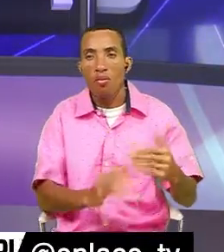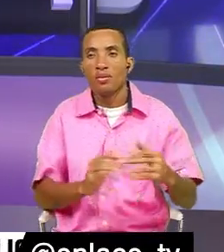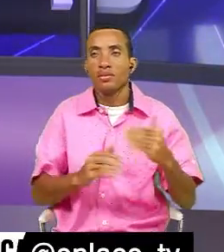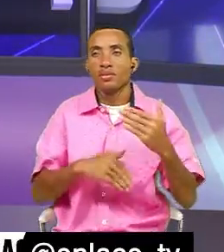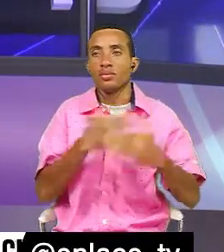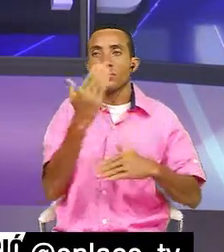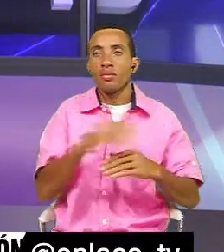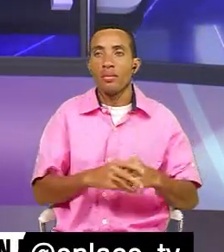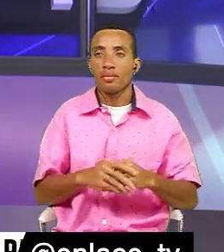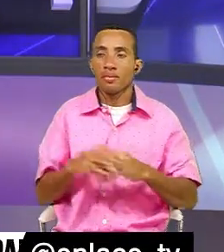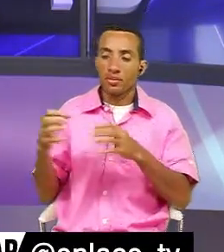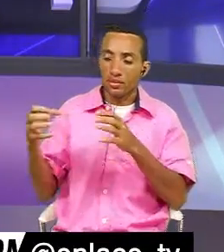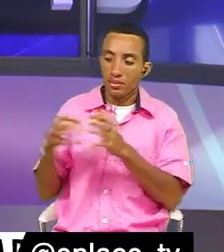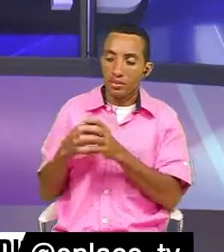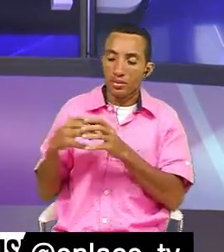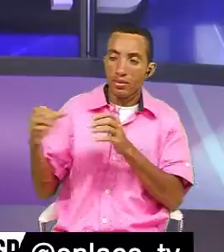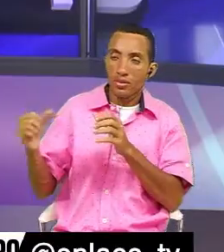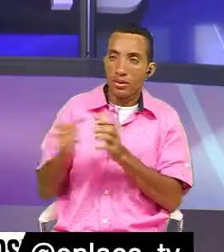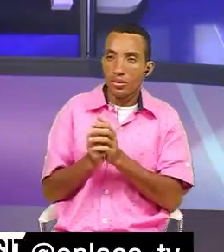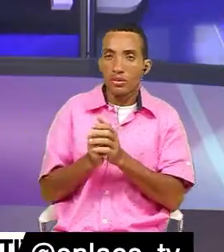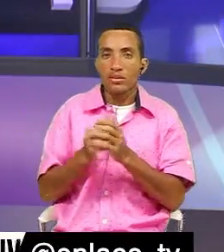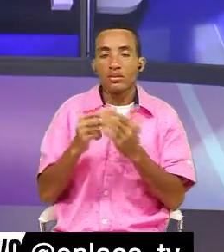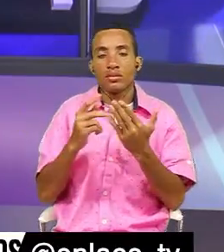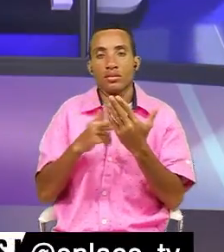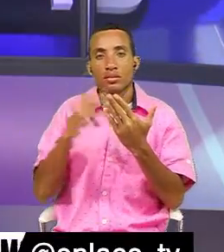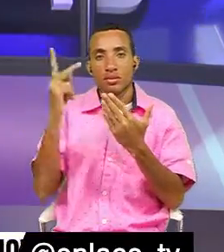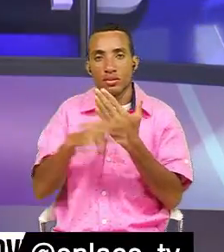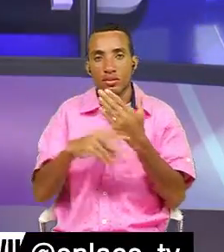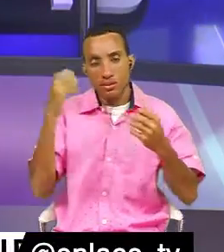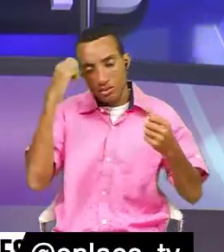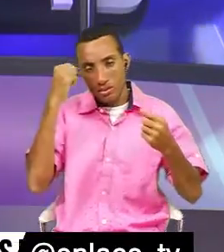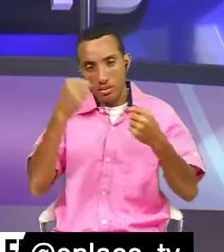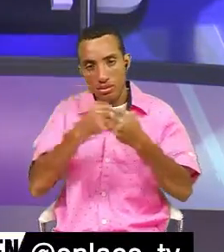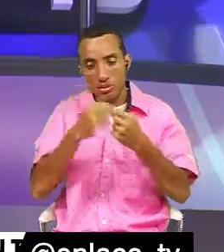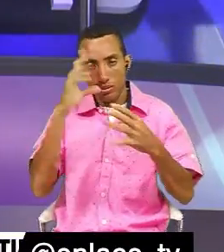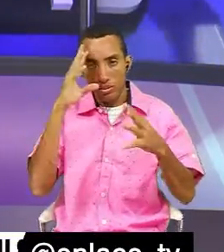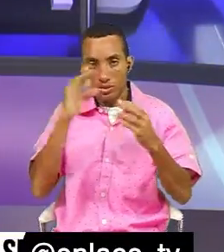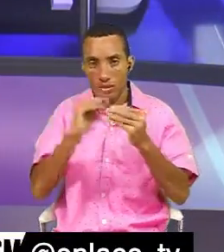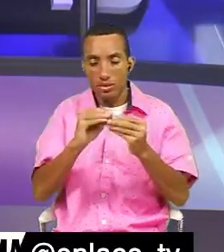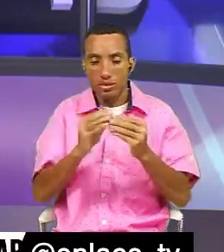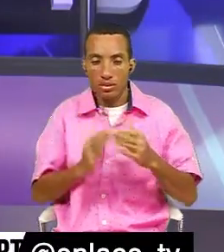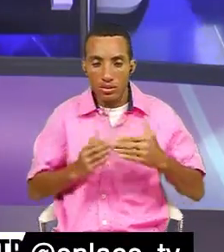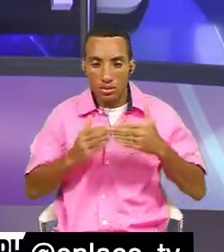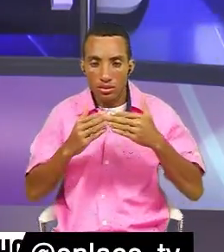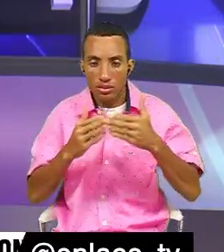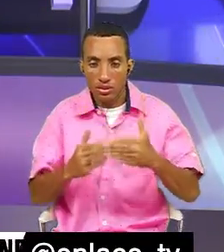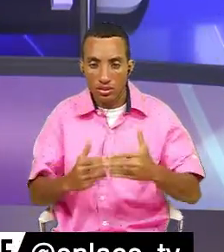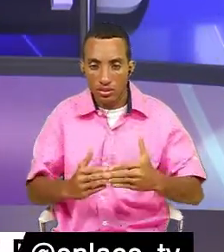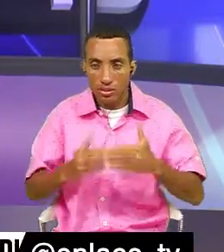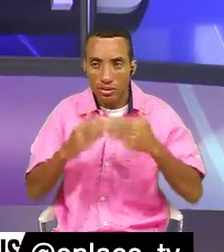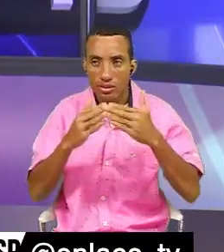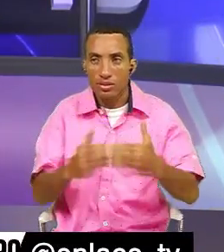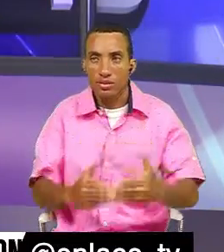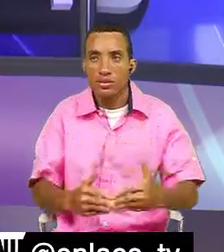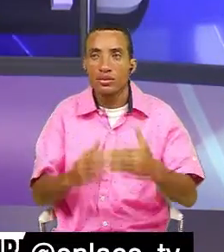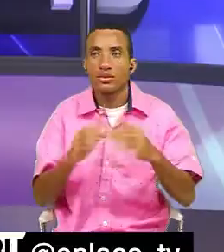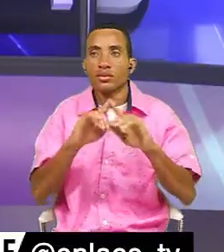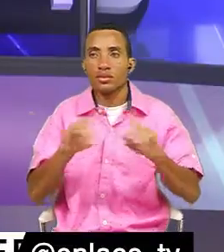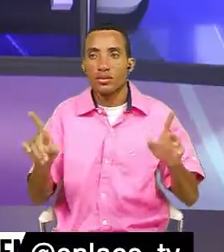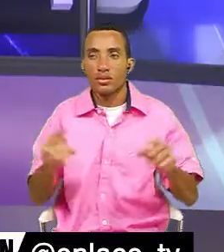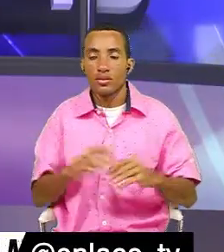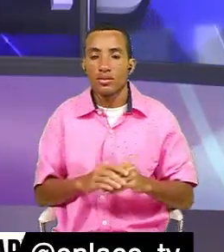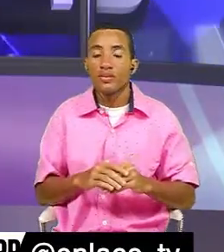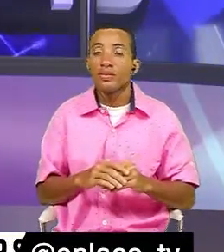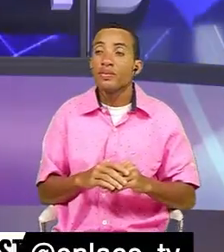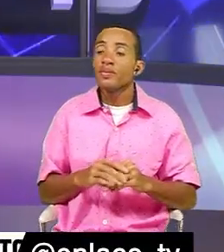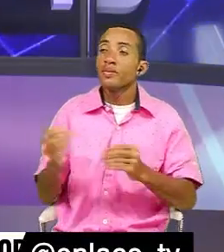su asociado Navelena en el contrato de asociación público-privada para la recuperación de la navegación del río Magdalena, se recibieron